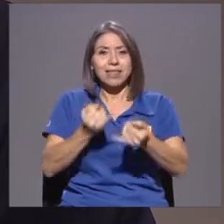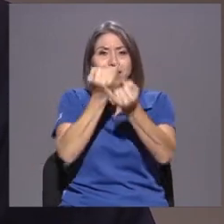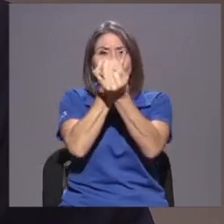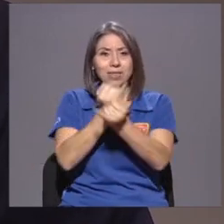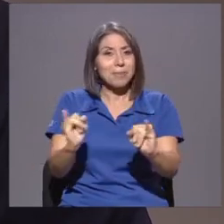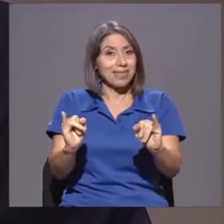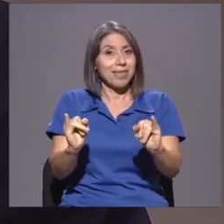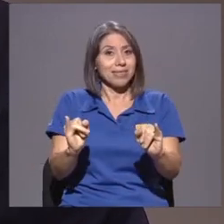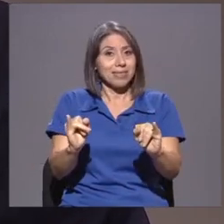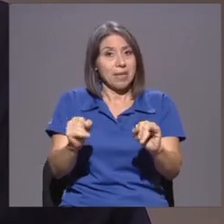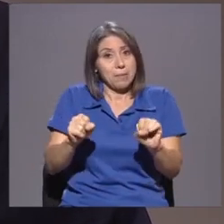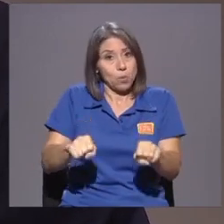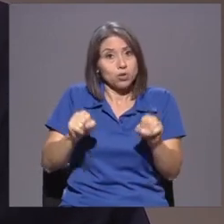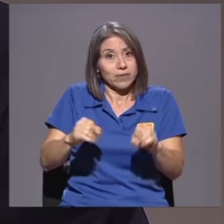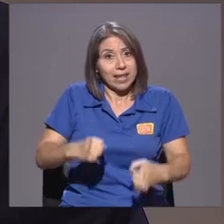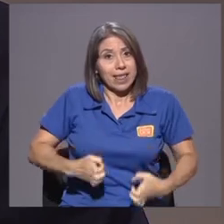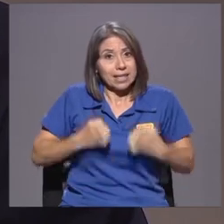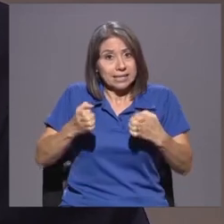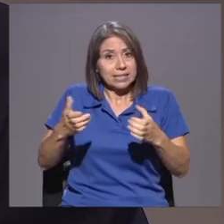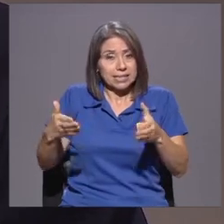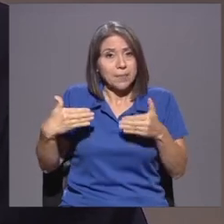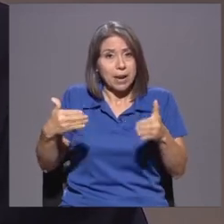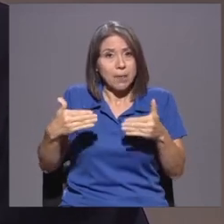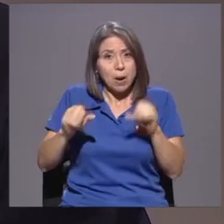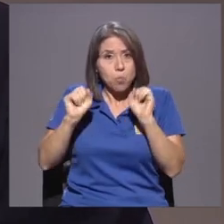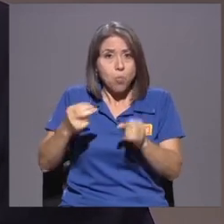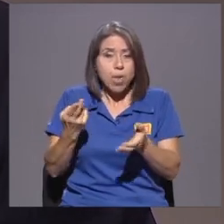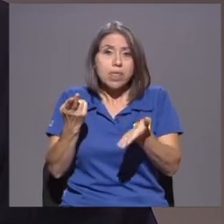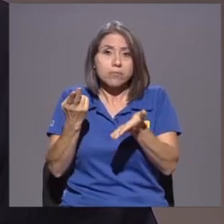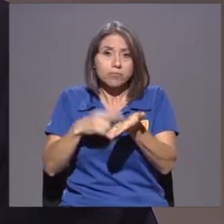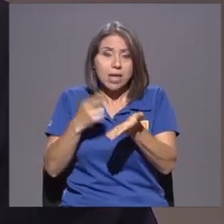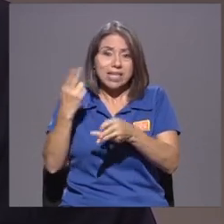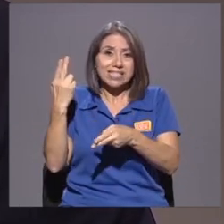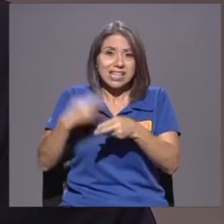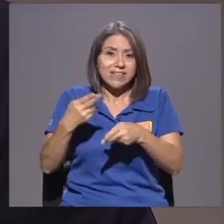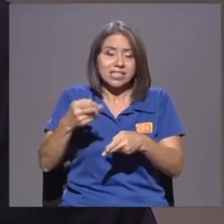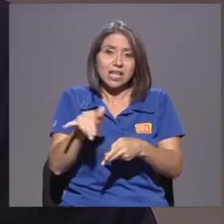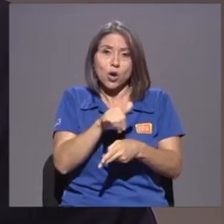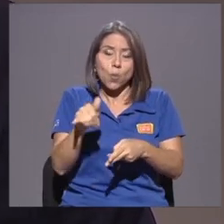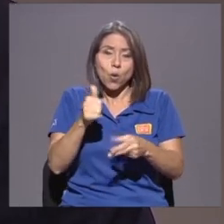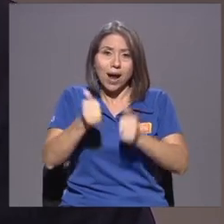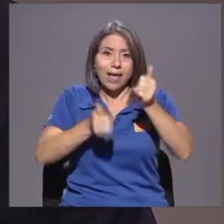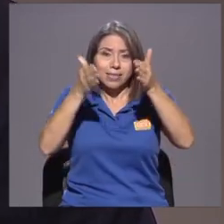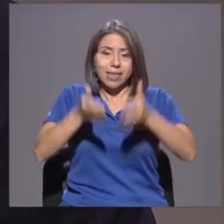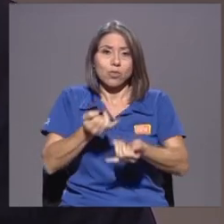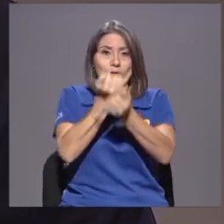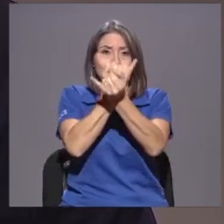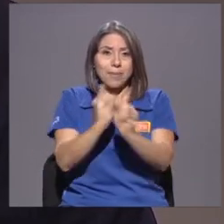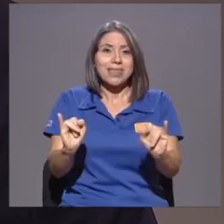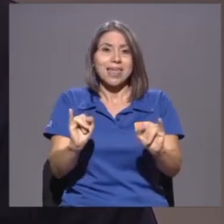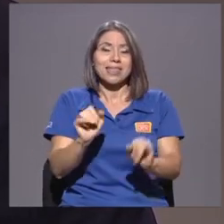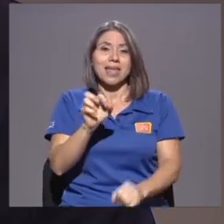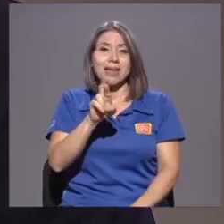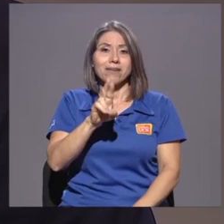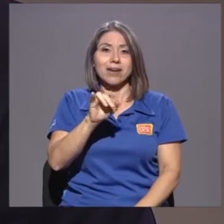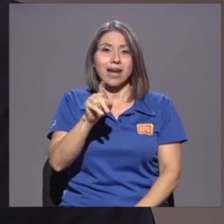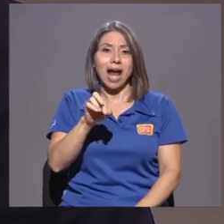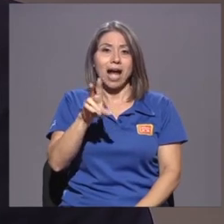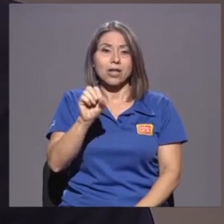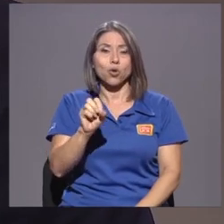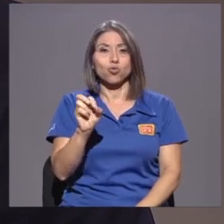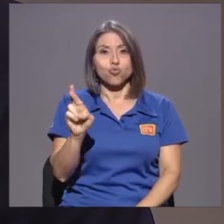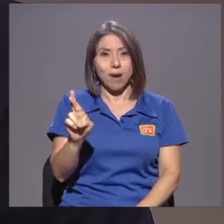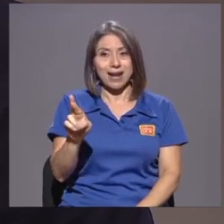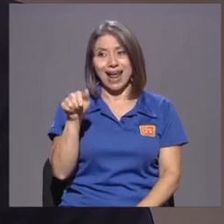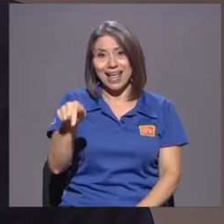posibilidad que existe en panamá inscribirse como candidato independiente a la presidencia riccardo lombana quedó en